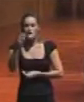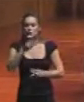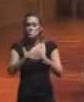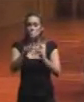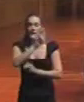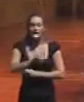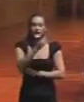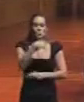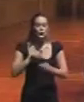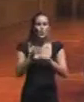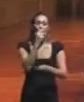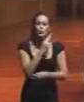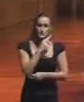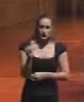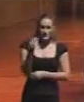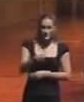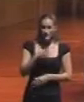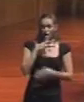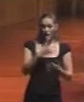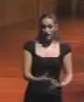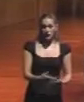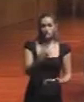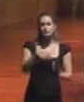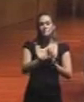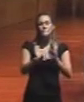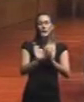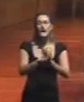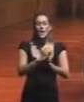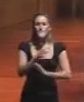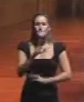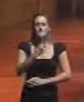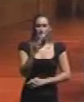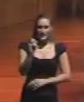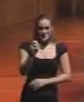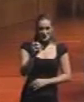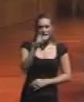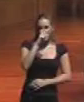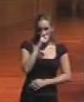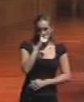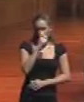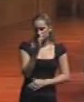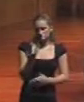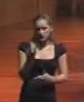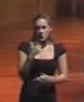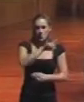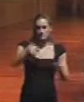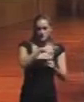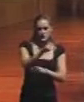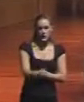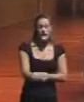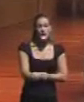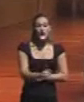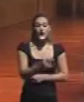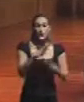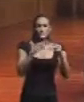las que se debe y que durante el presente año se encuentra celebrando su vigésimo aniversario. En efecto, la Universidad